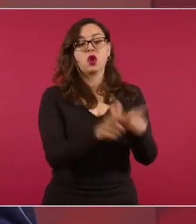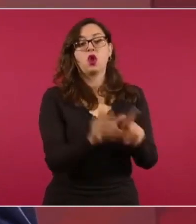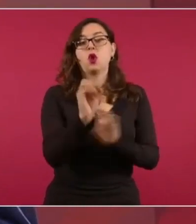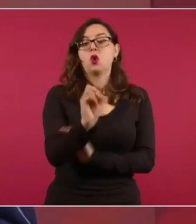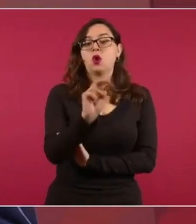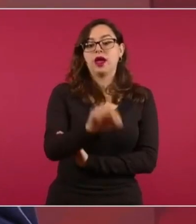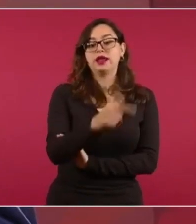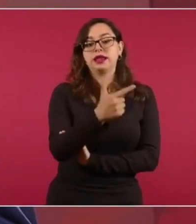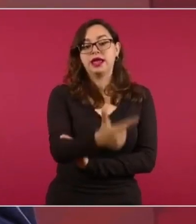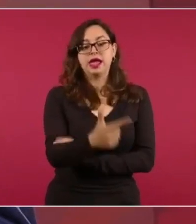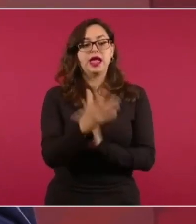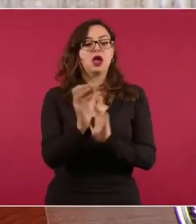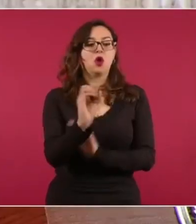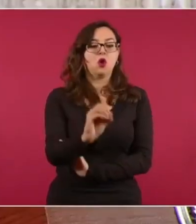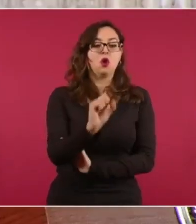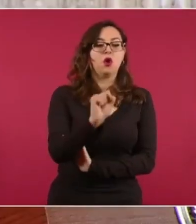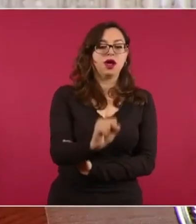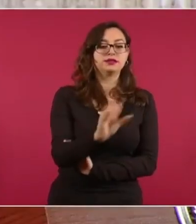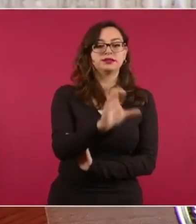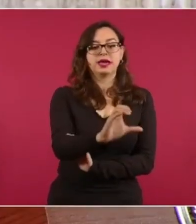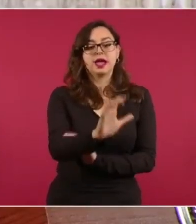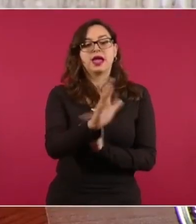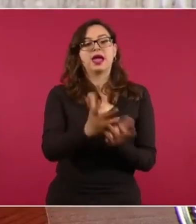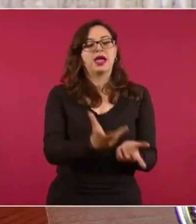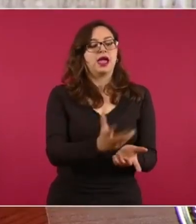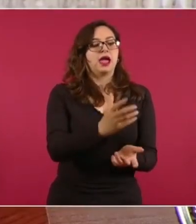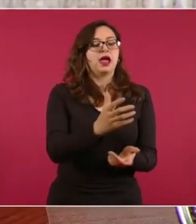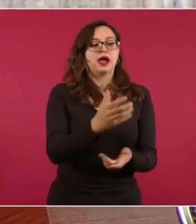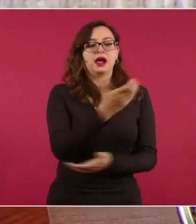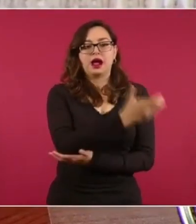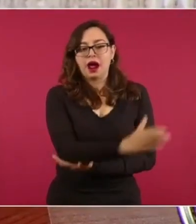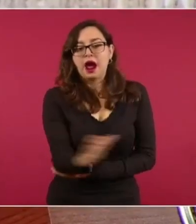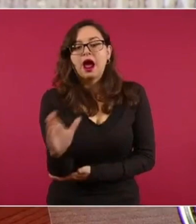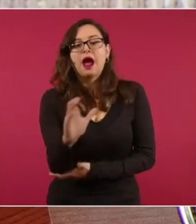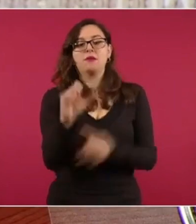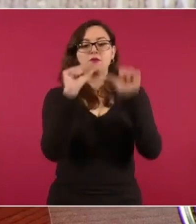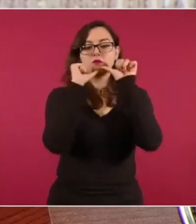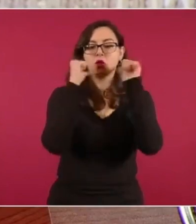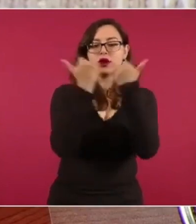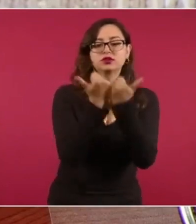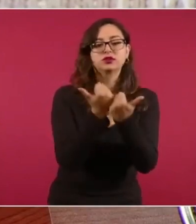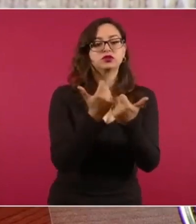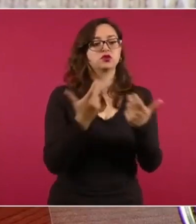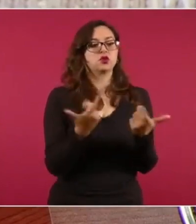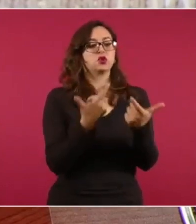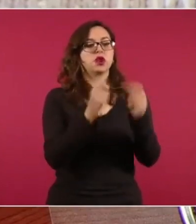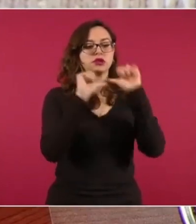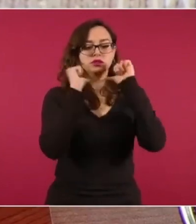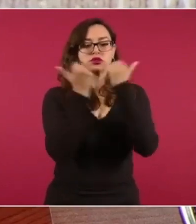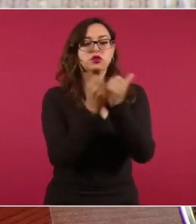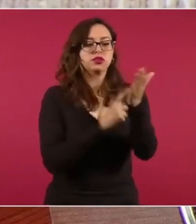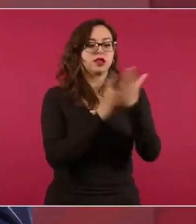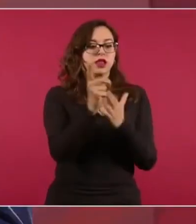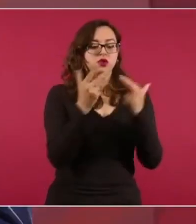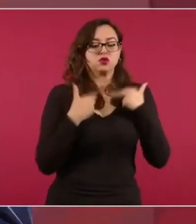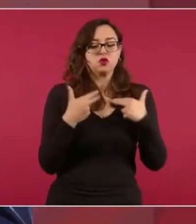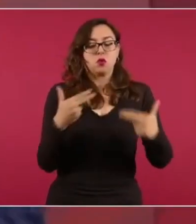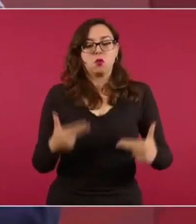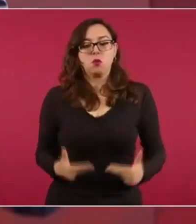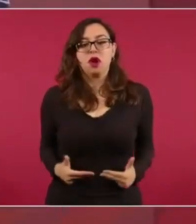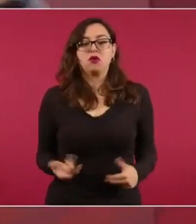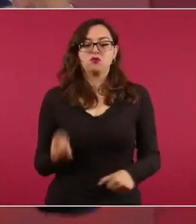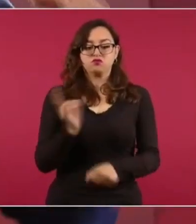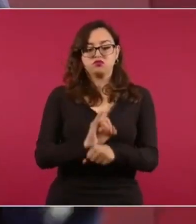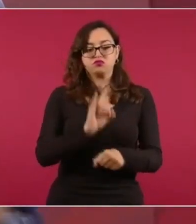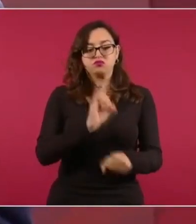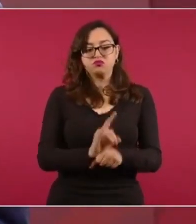organizaciones campesinas, obreras, defensores de derechos humanos. Entonces,